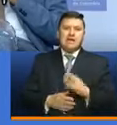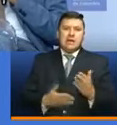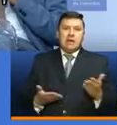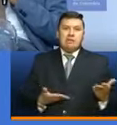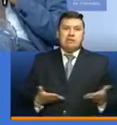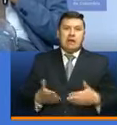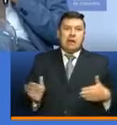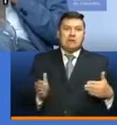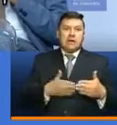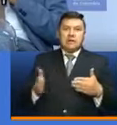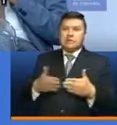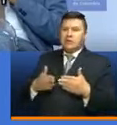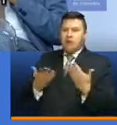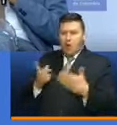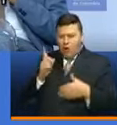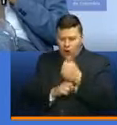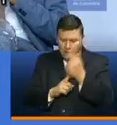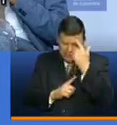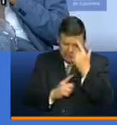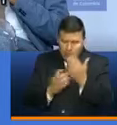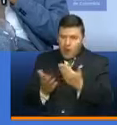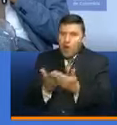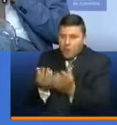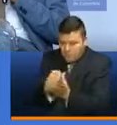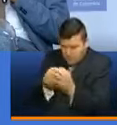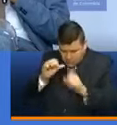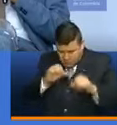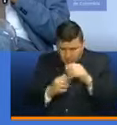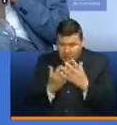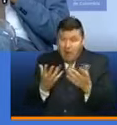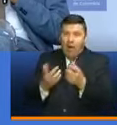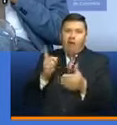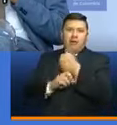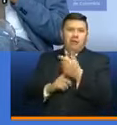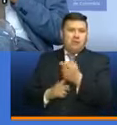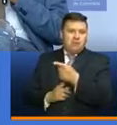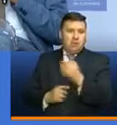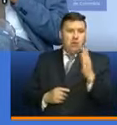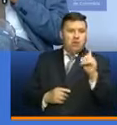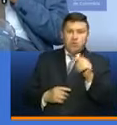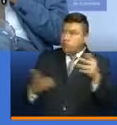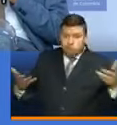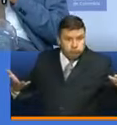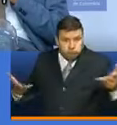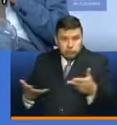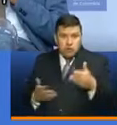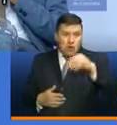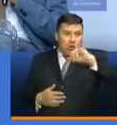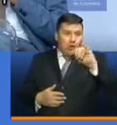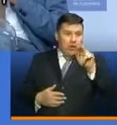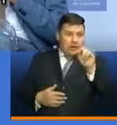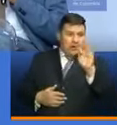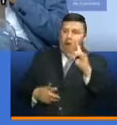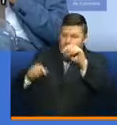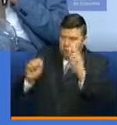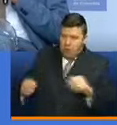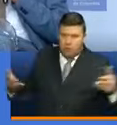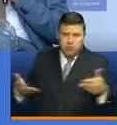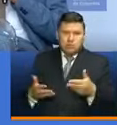están cerradas, encontrar materiales era imposible y sin embargo tanto Bruce como tú, como Juanita hicieron lo imposible